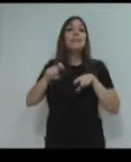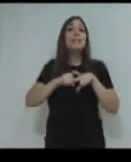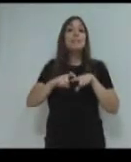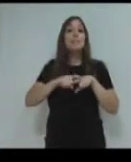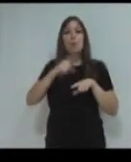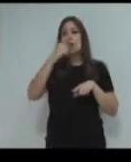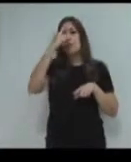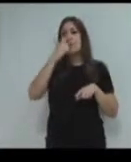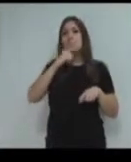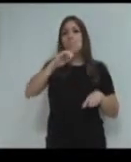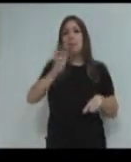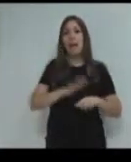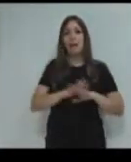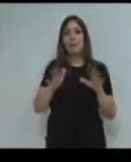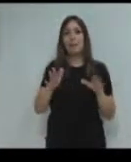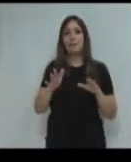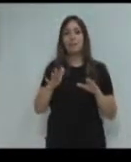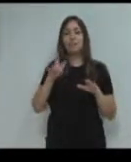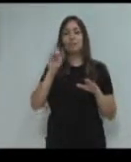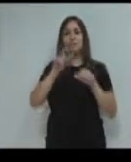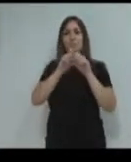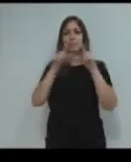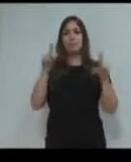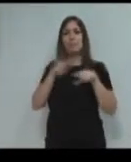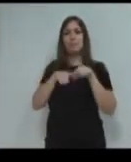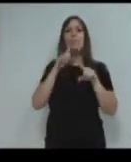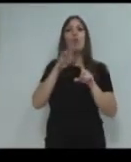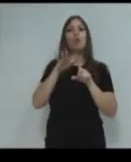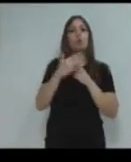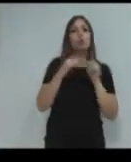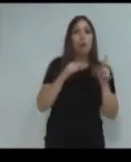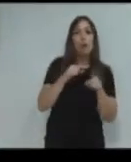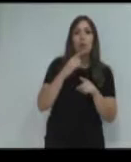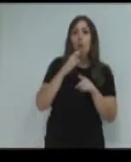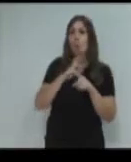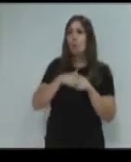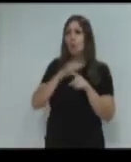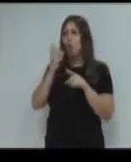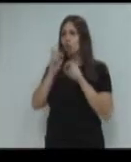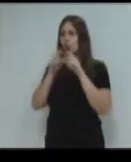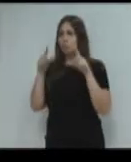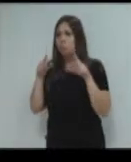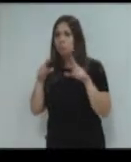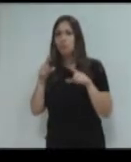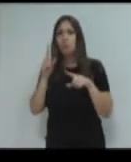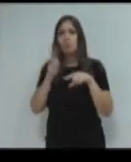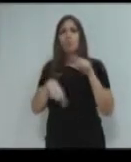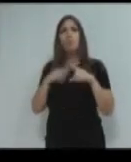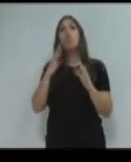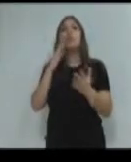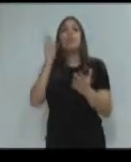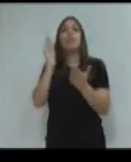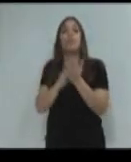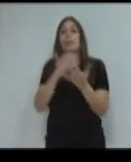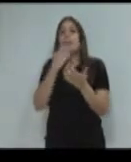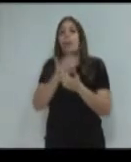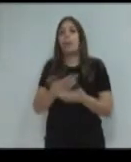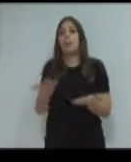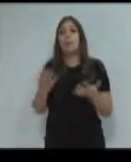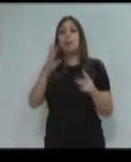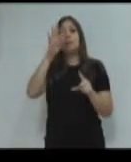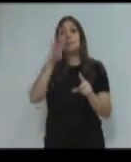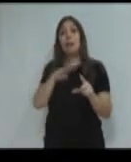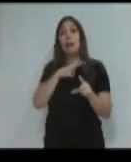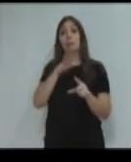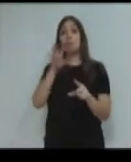abre una sí. ventana contextual u otra. O dónde está insertada esa imagen, porque si esa imagen está insertada en una